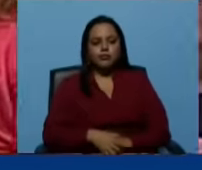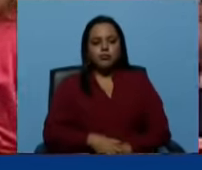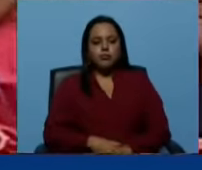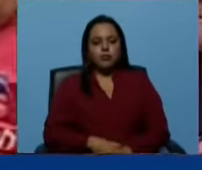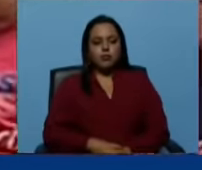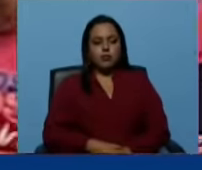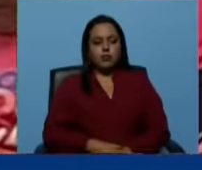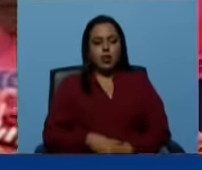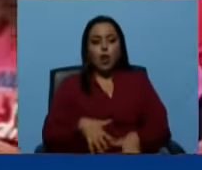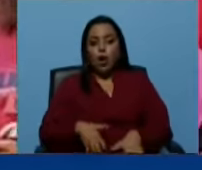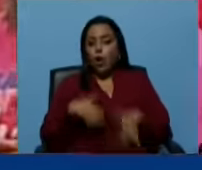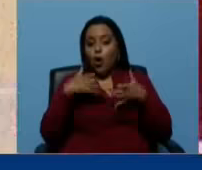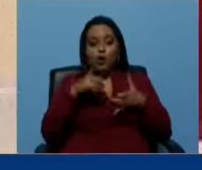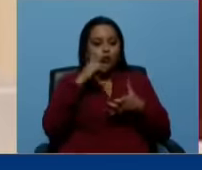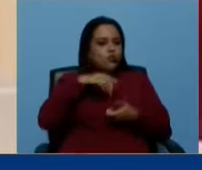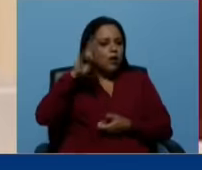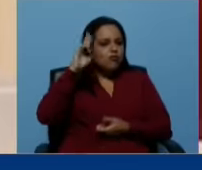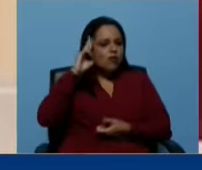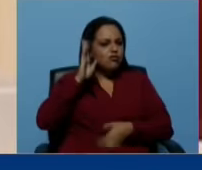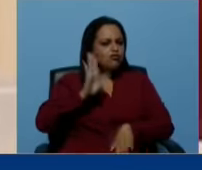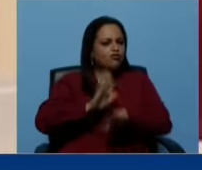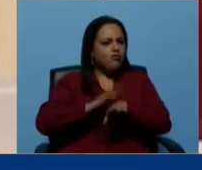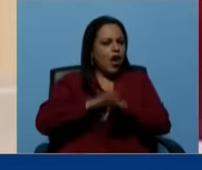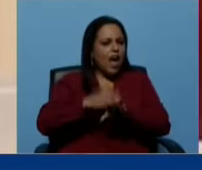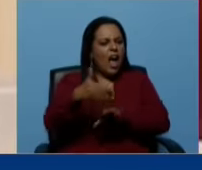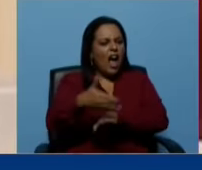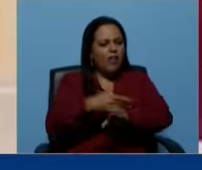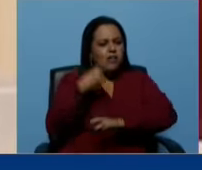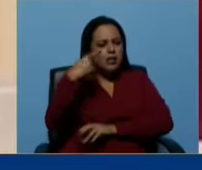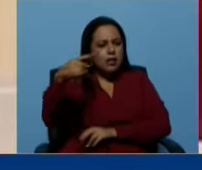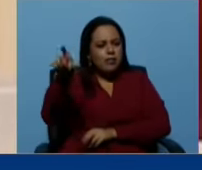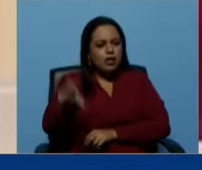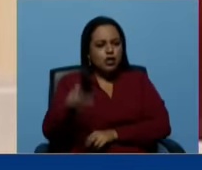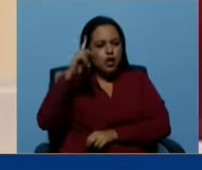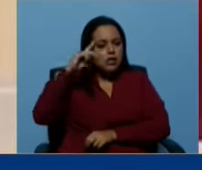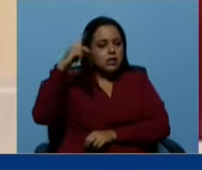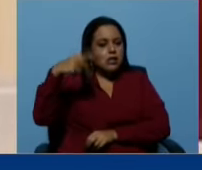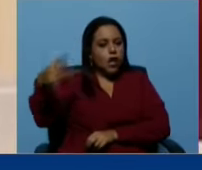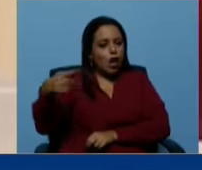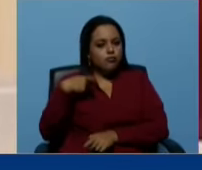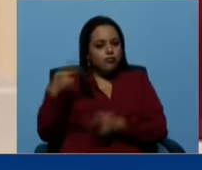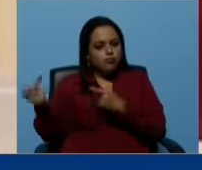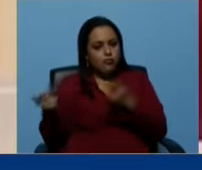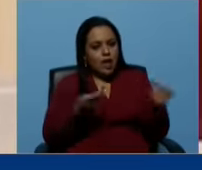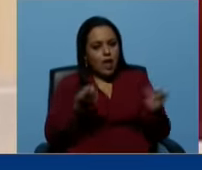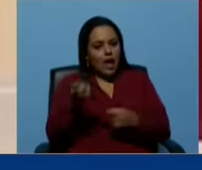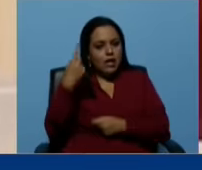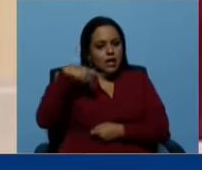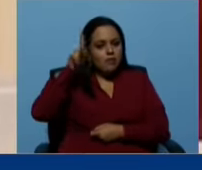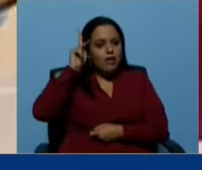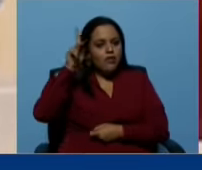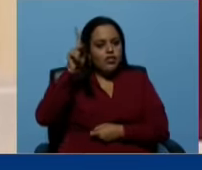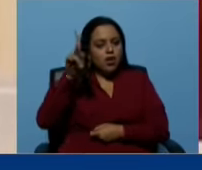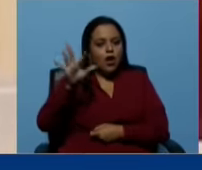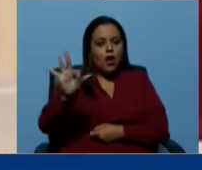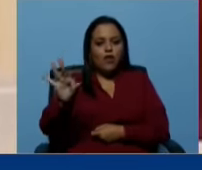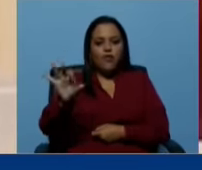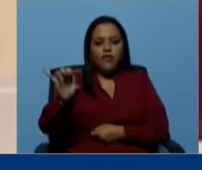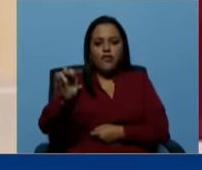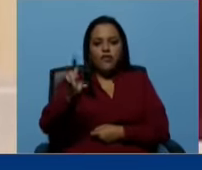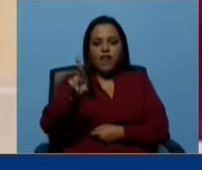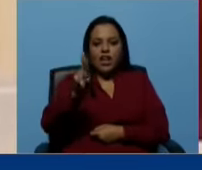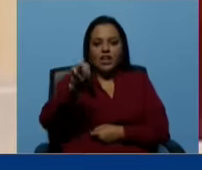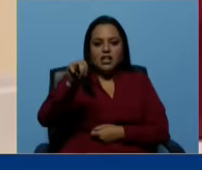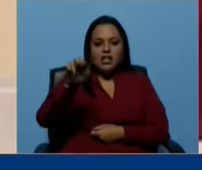odio irracional. Como decía el psicólogo que invité al programa ayer, el profesor Fernando, es un